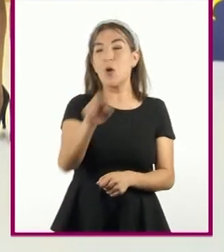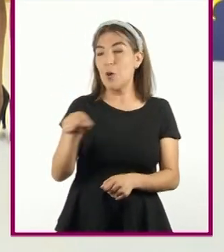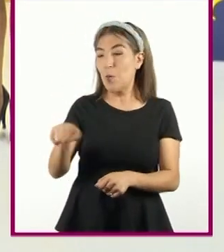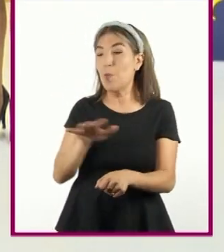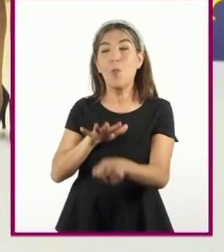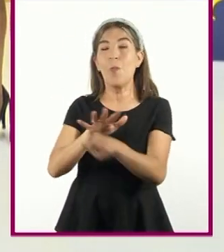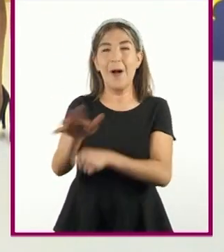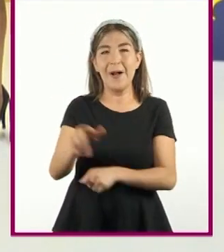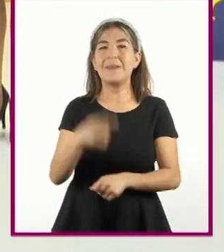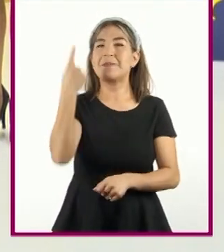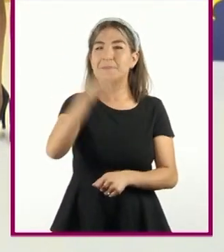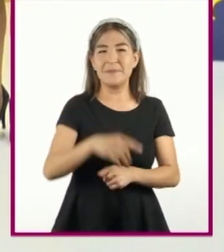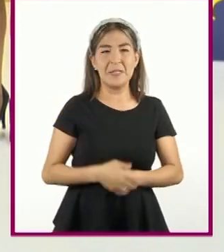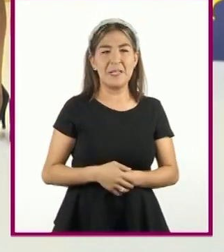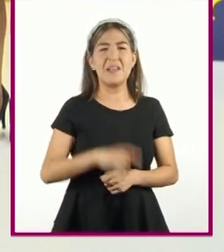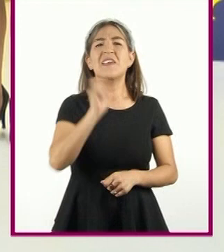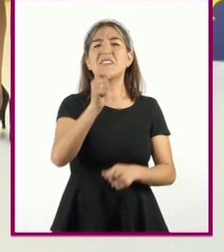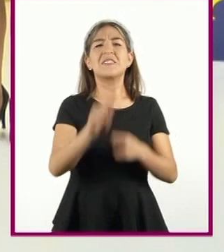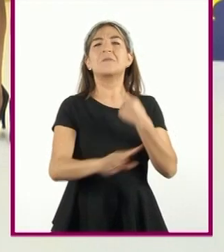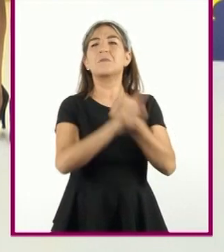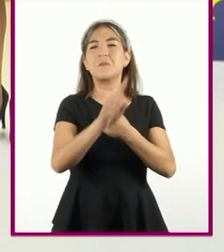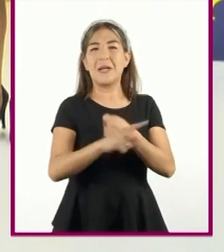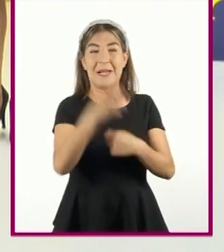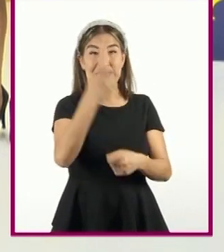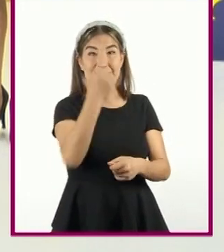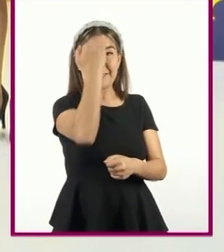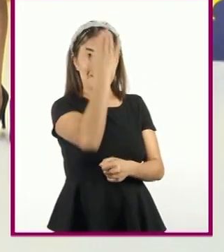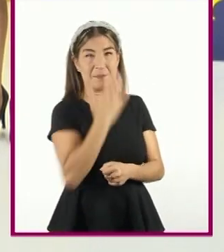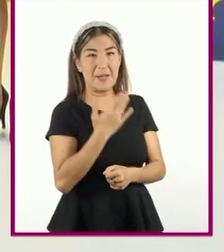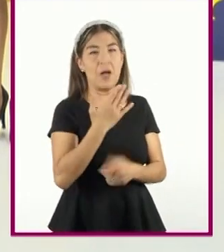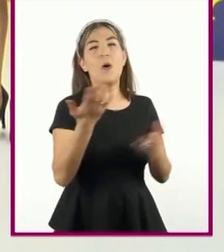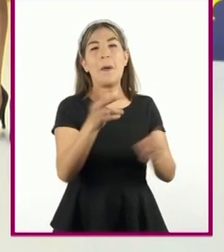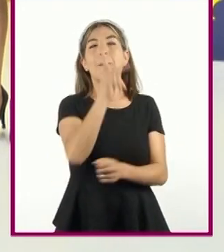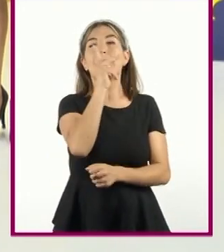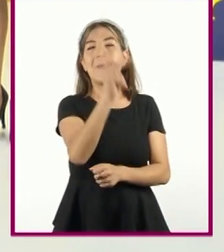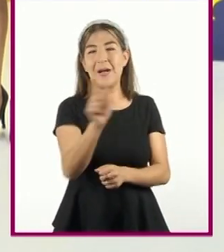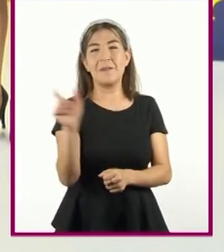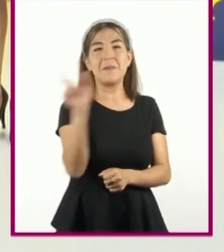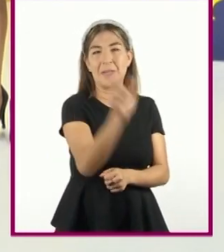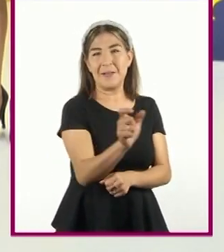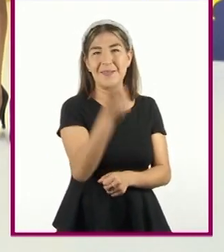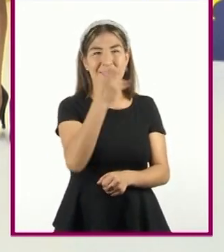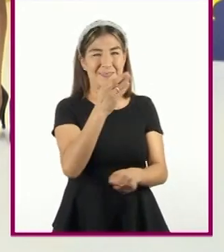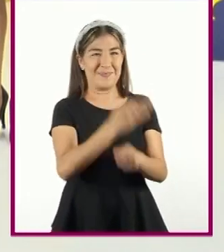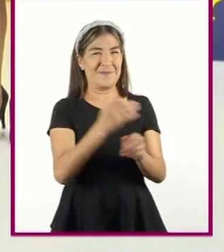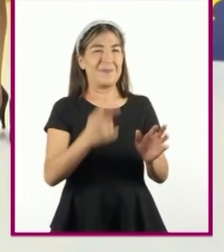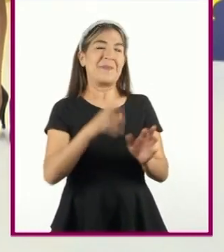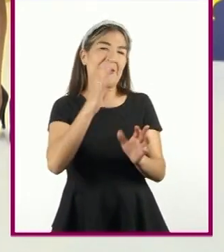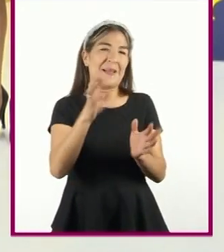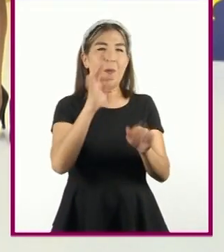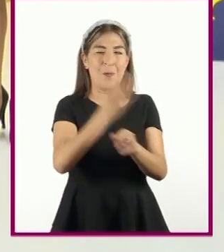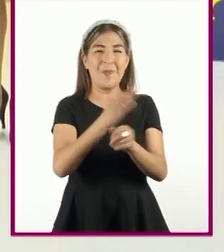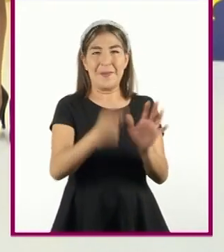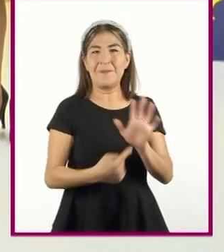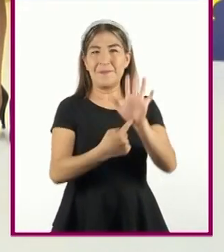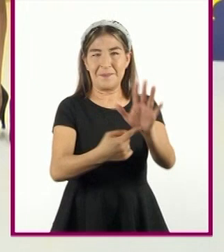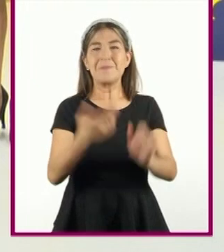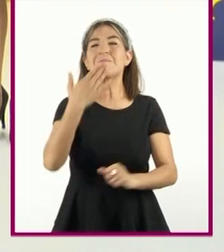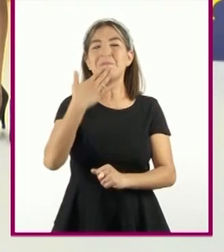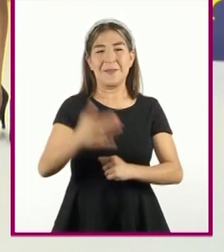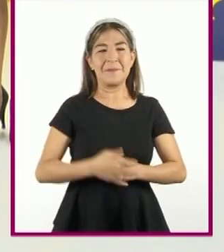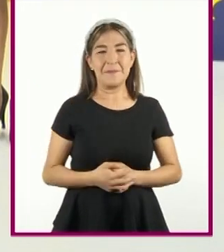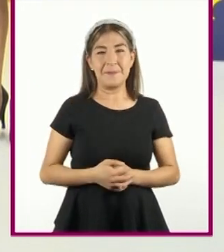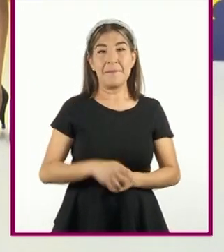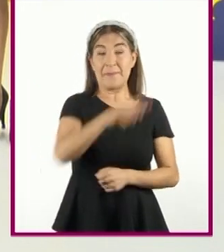indica. ¿A qué tipo de riesgo corresponde la imagen o la palabra que se presenta? Muy bien.